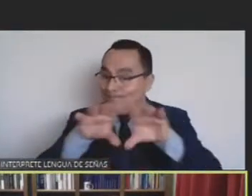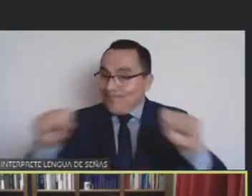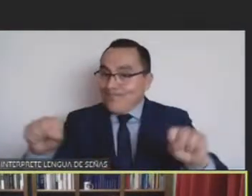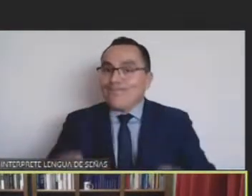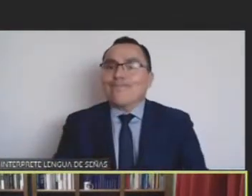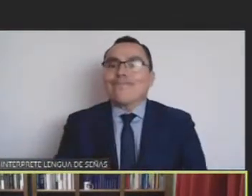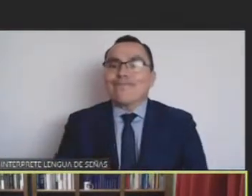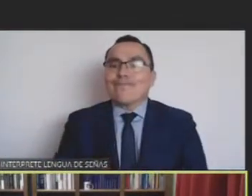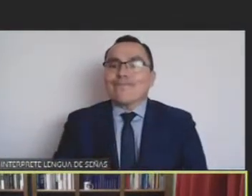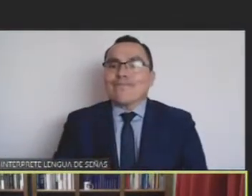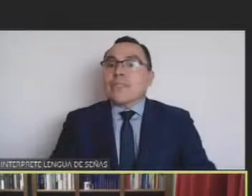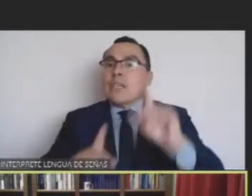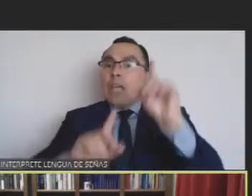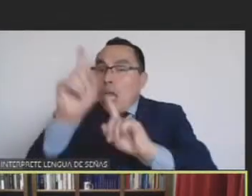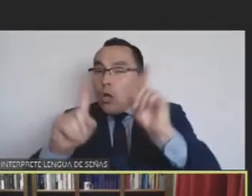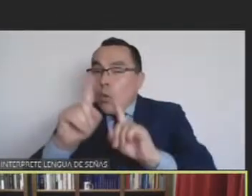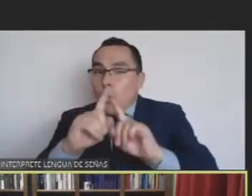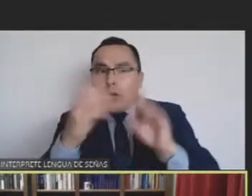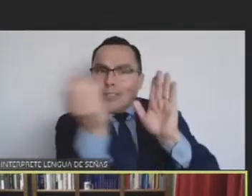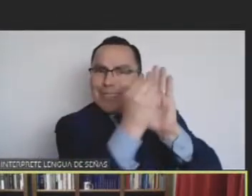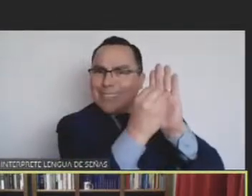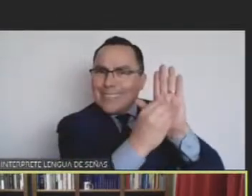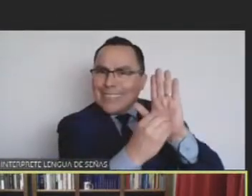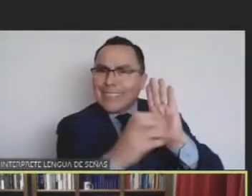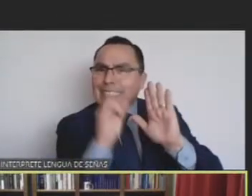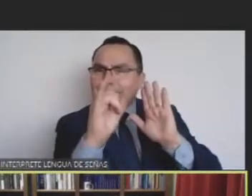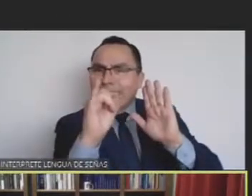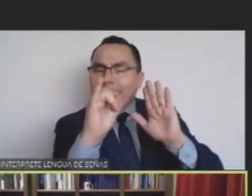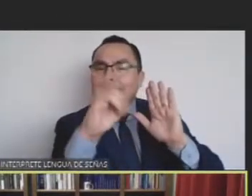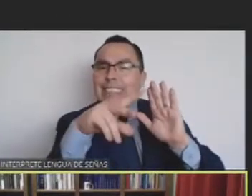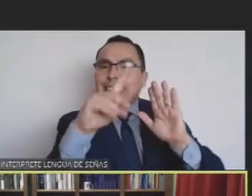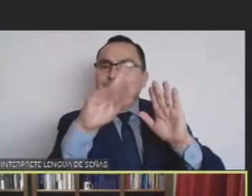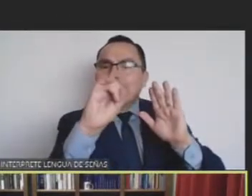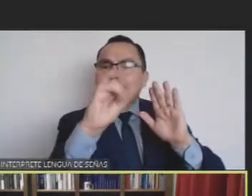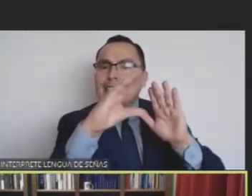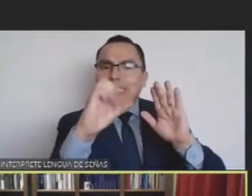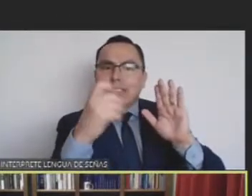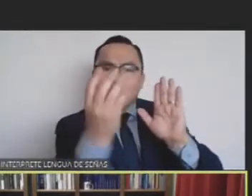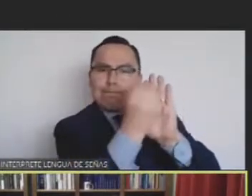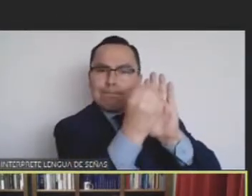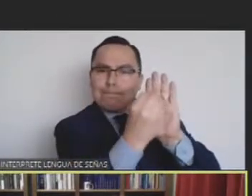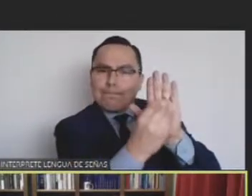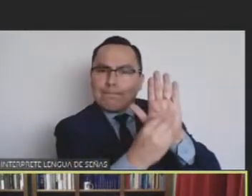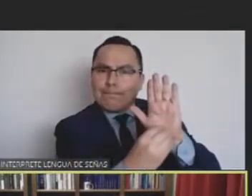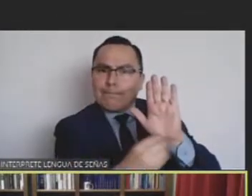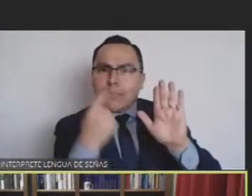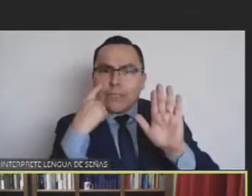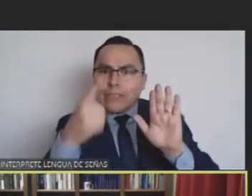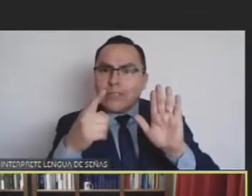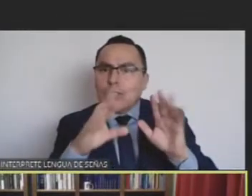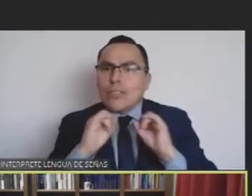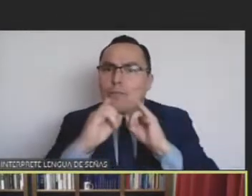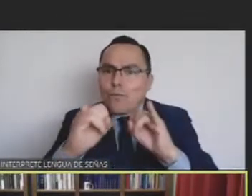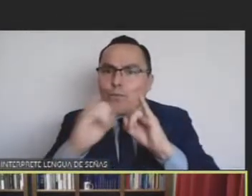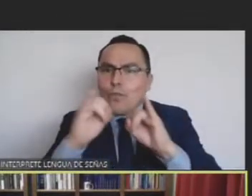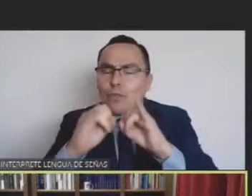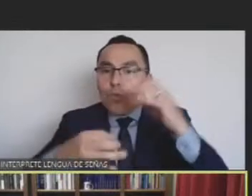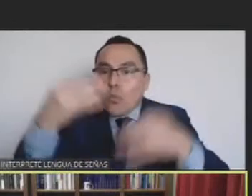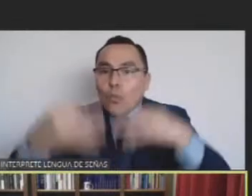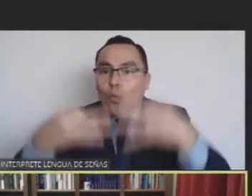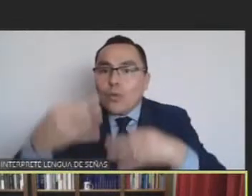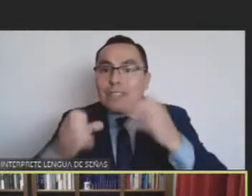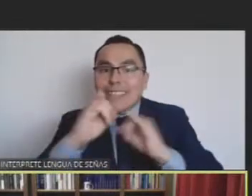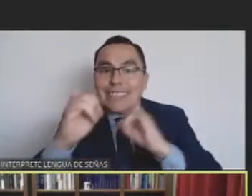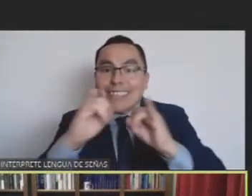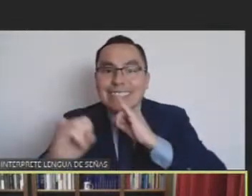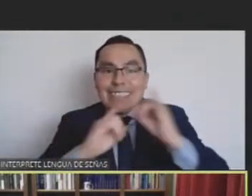Como veíamos algunos índices, aquí tenemos el índice número 11 sobre accesibilidad a información judicial en Internet, que está preparado